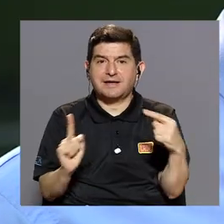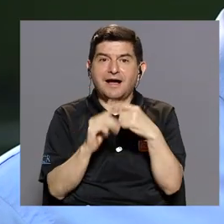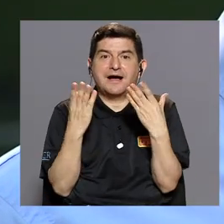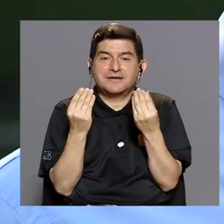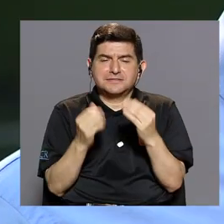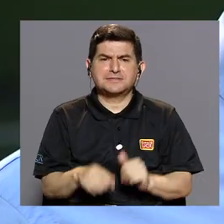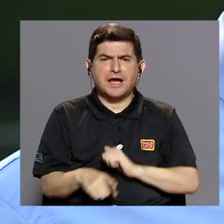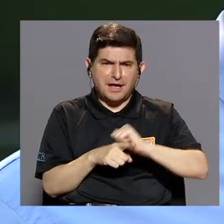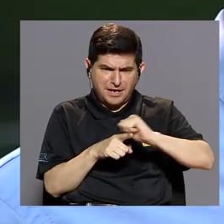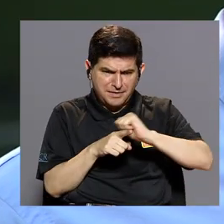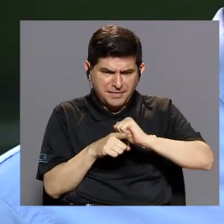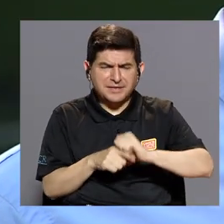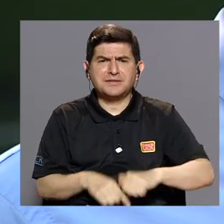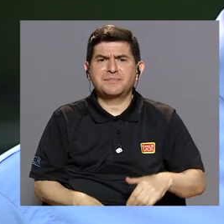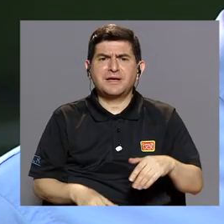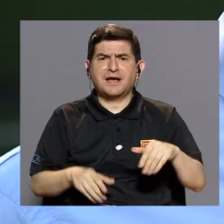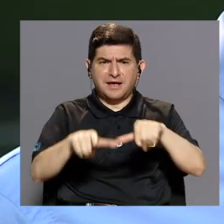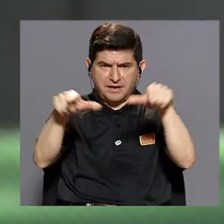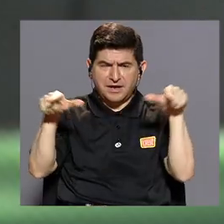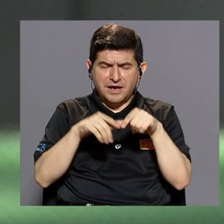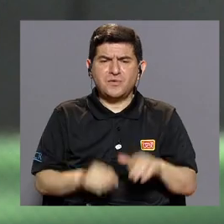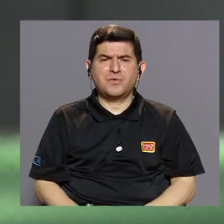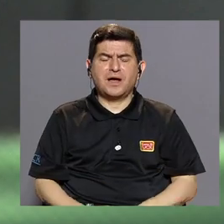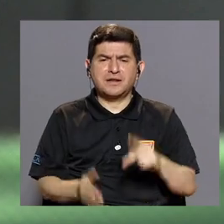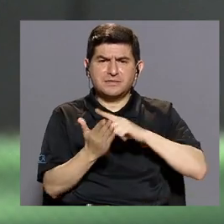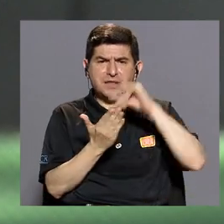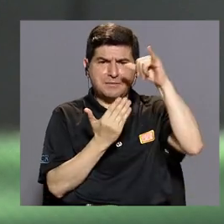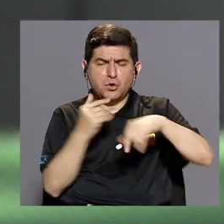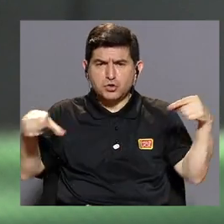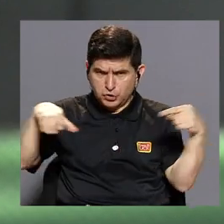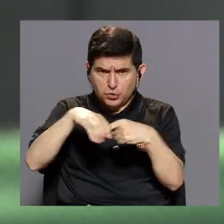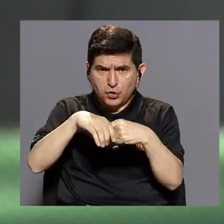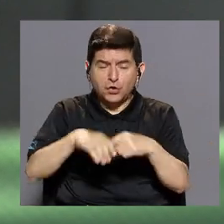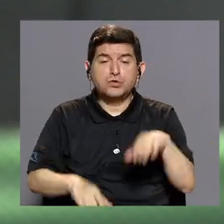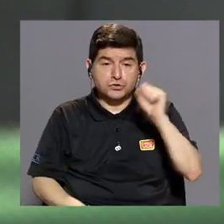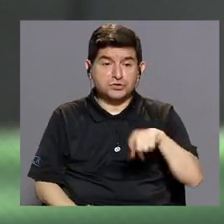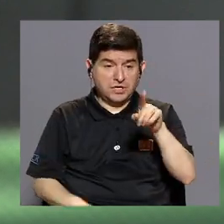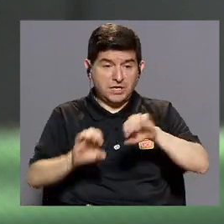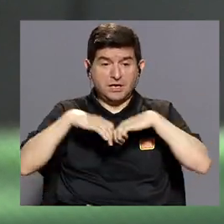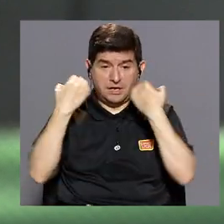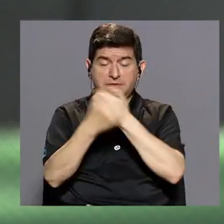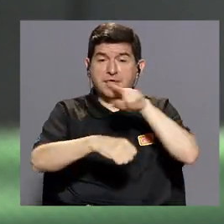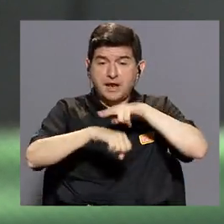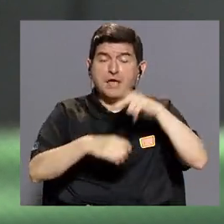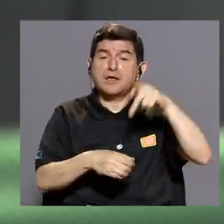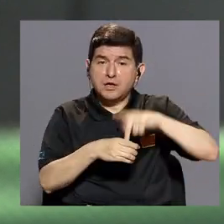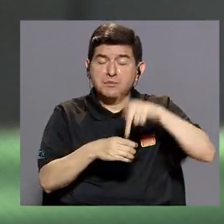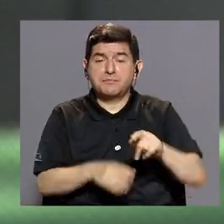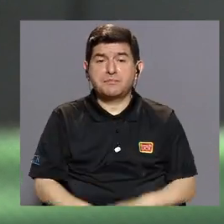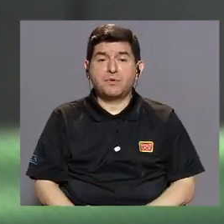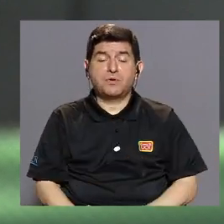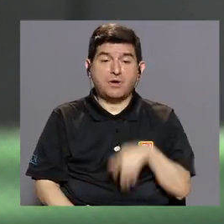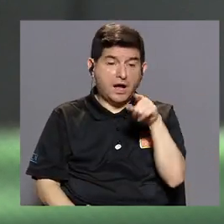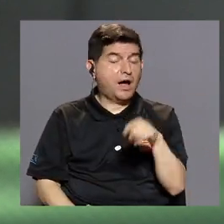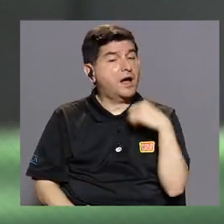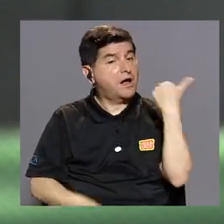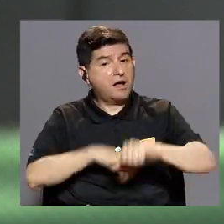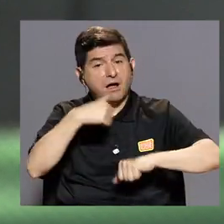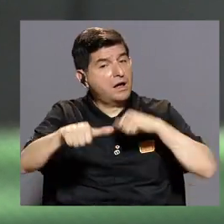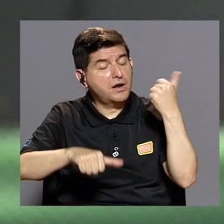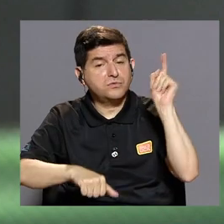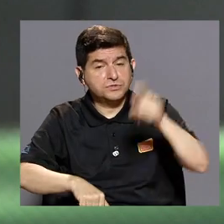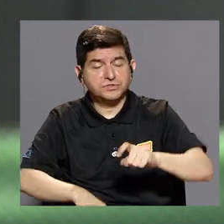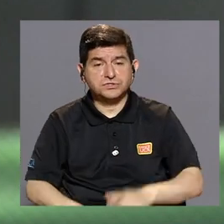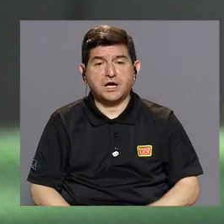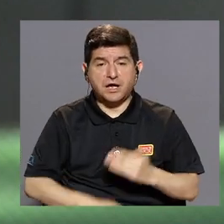¿verdad? Inclusive porque, entrenar en el proyecto, que es no, otra total, historia. Y están todas, sí, ya, a ver, son seleccionadas, tienen que venir, ganar su puesto, y hasta